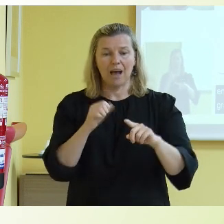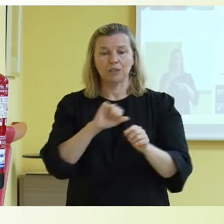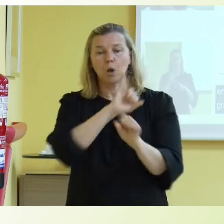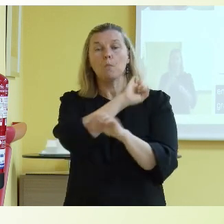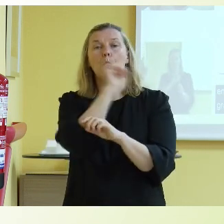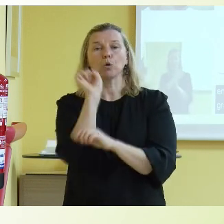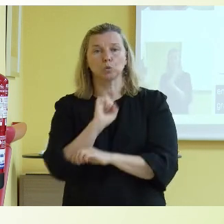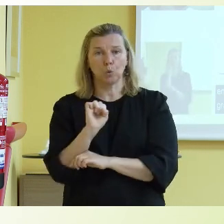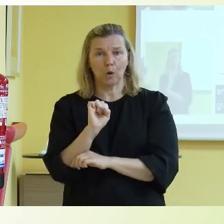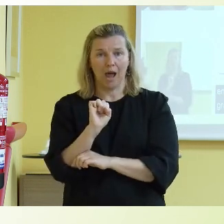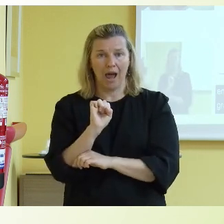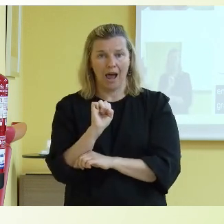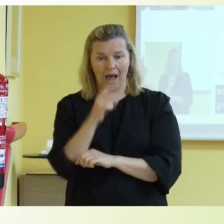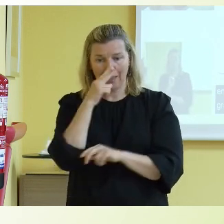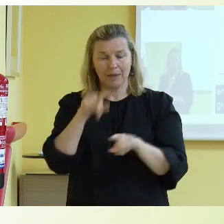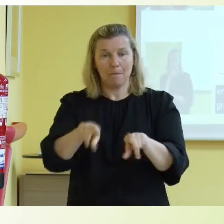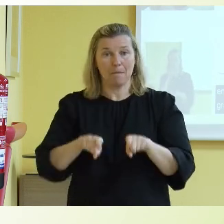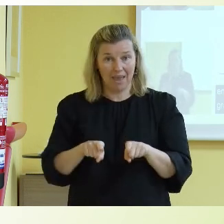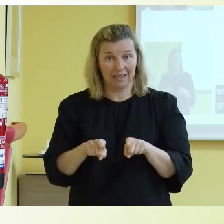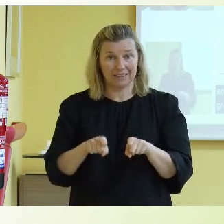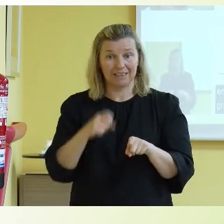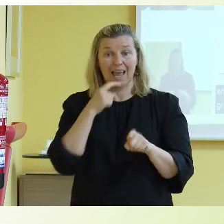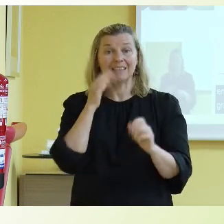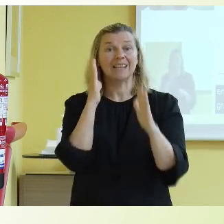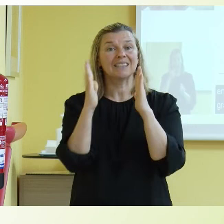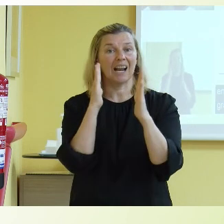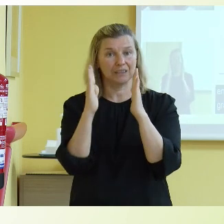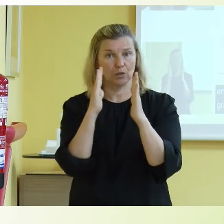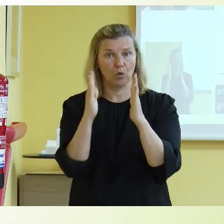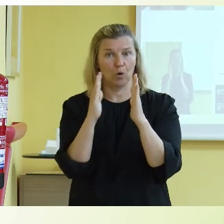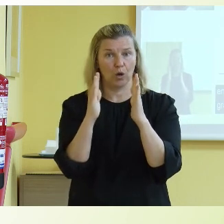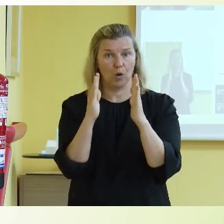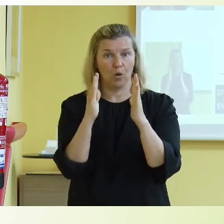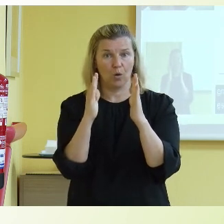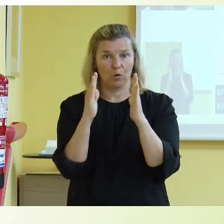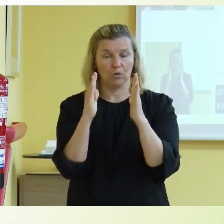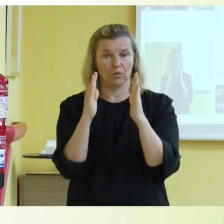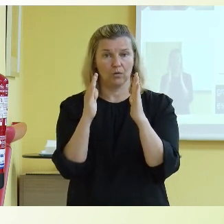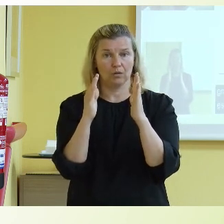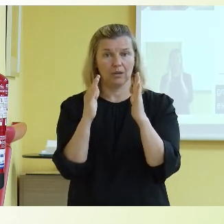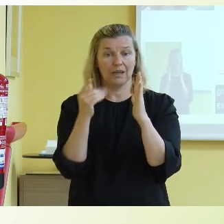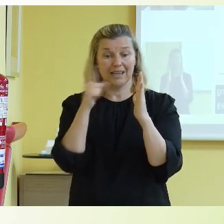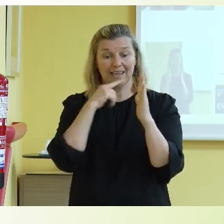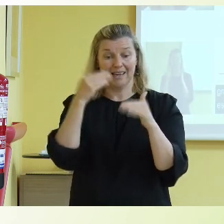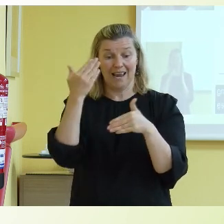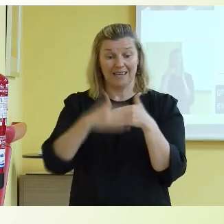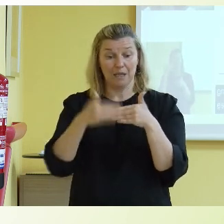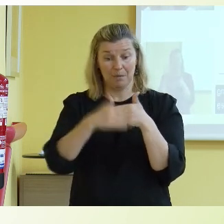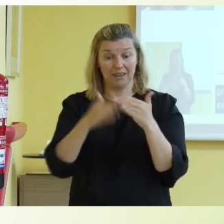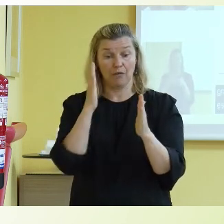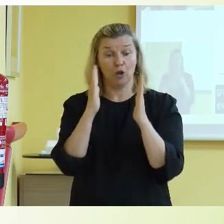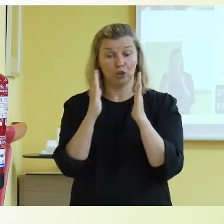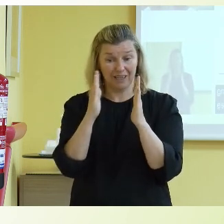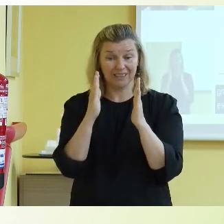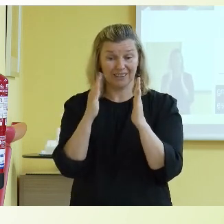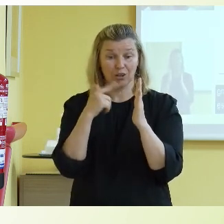una limitación transitoria de gravedad no especificada, y con la deambulación, que aun siendo una limitación transitoria, se